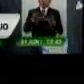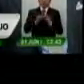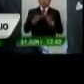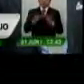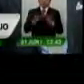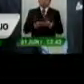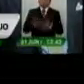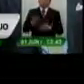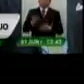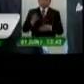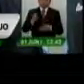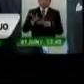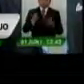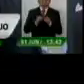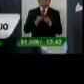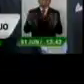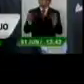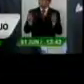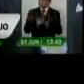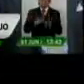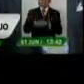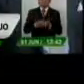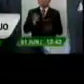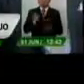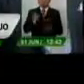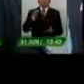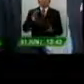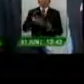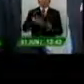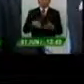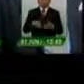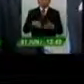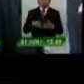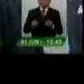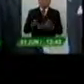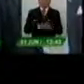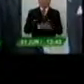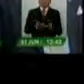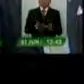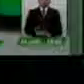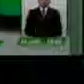de inversión y tal vez lleguemos a 9 mil millones de dólares de inversión como Estado.